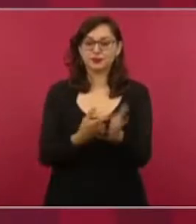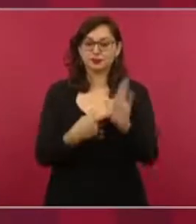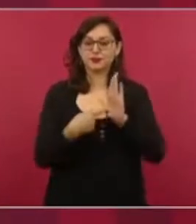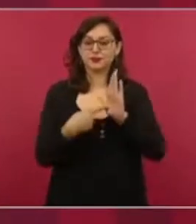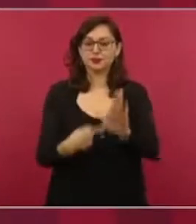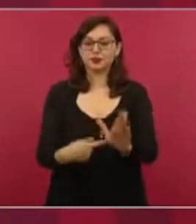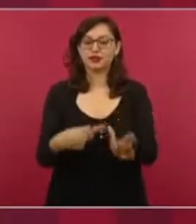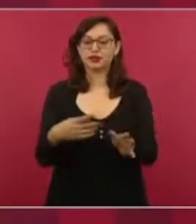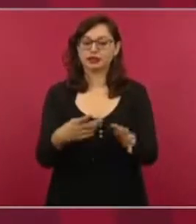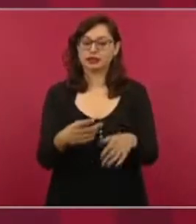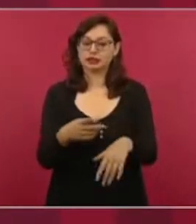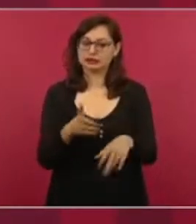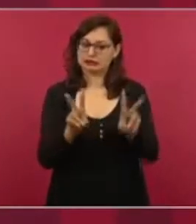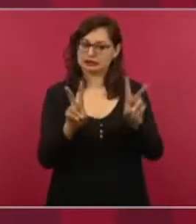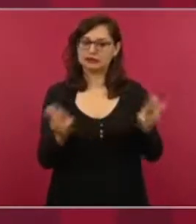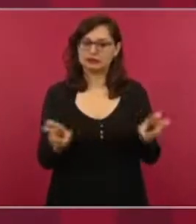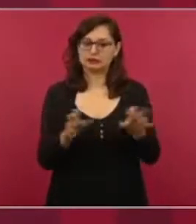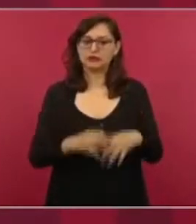dejar pasar estas cosas.